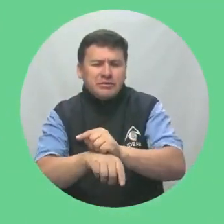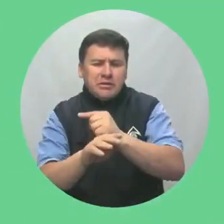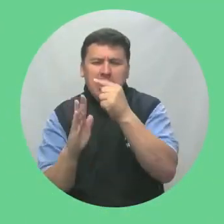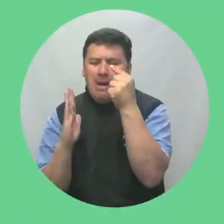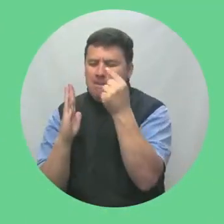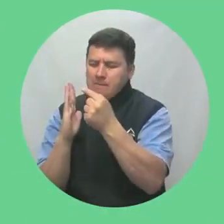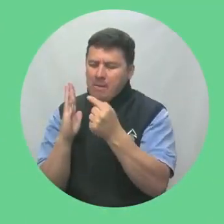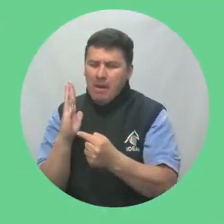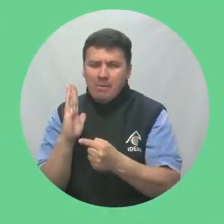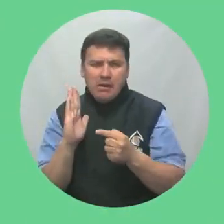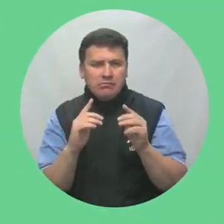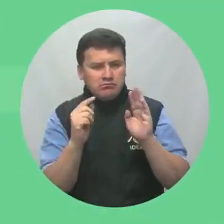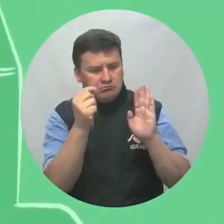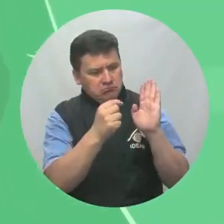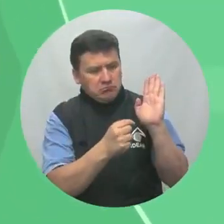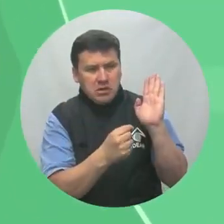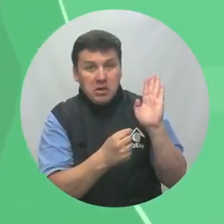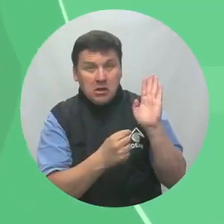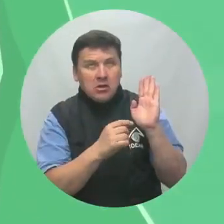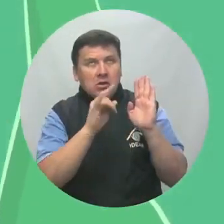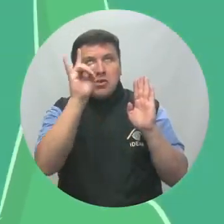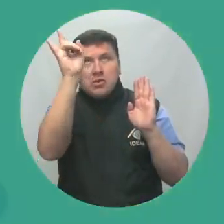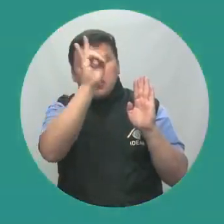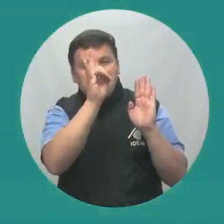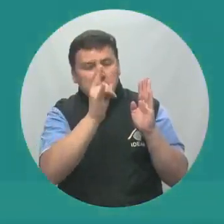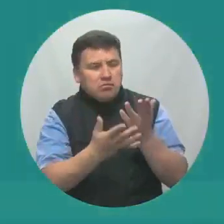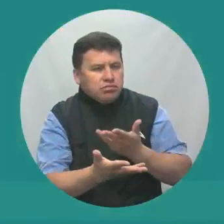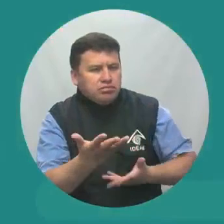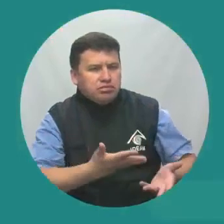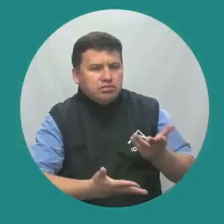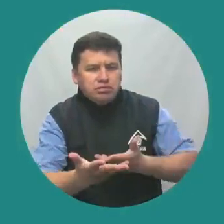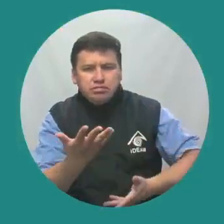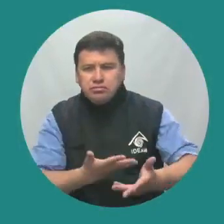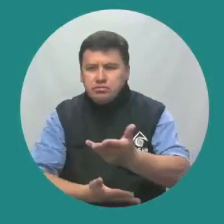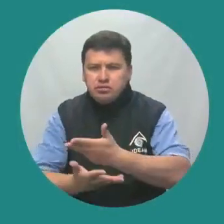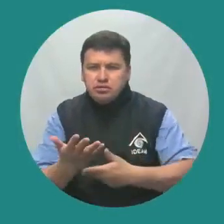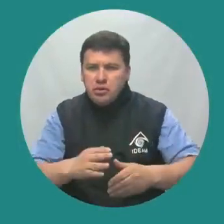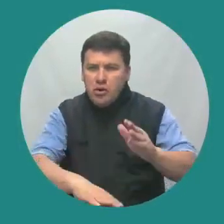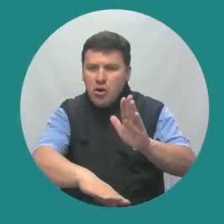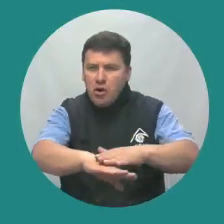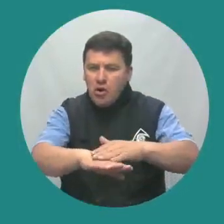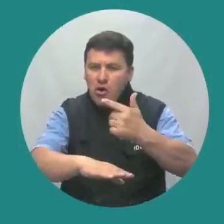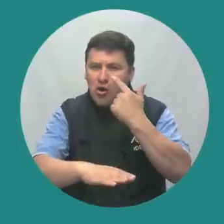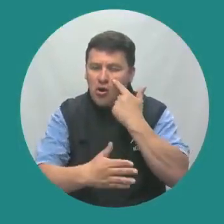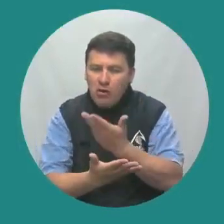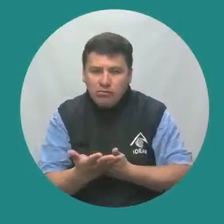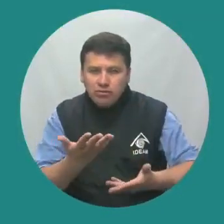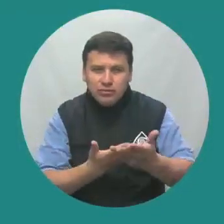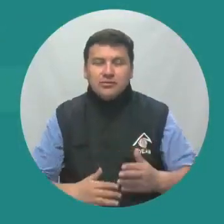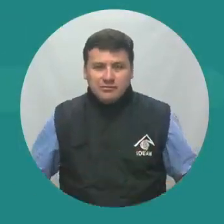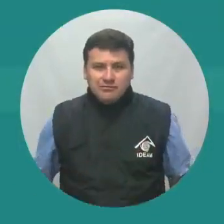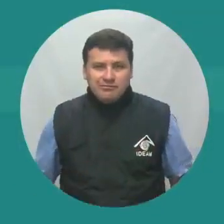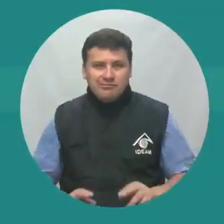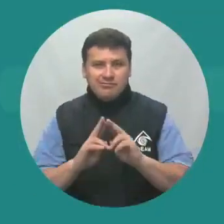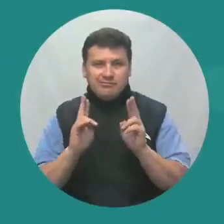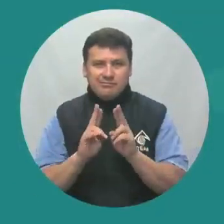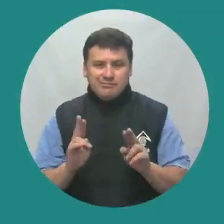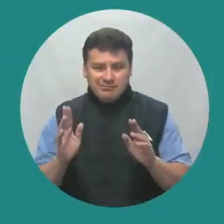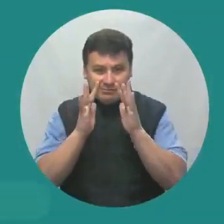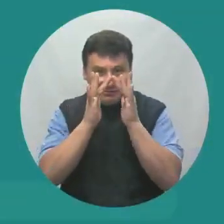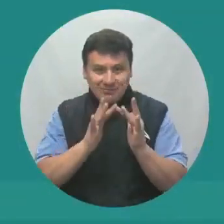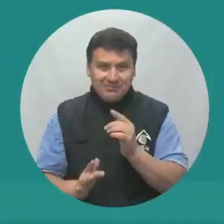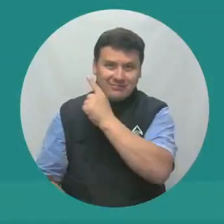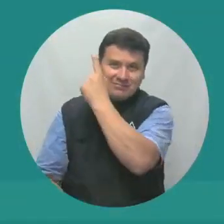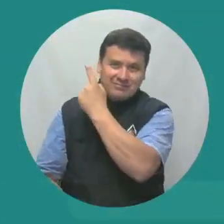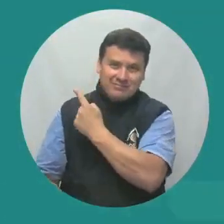Información en tiempo real, detallada, satelital, recomendaciones y muchas opciones de interacción. Síganos a través de nuestras redes